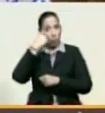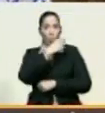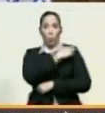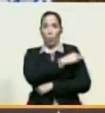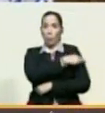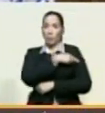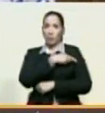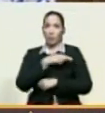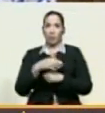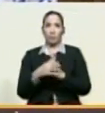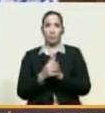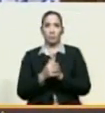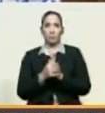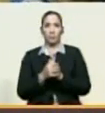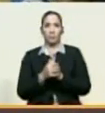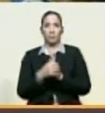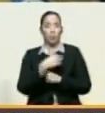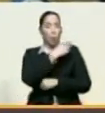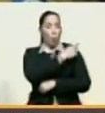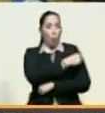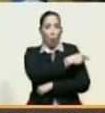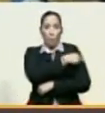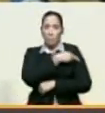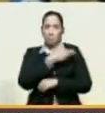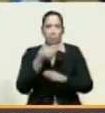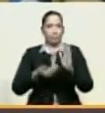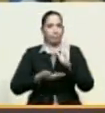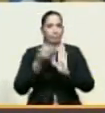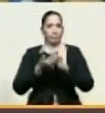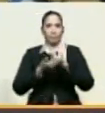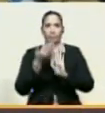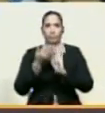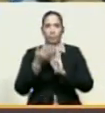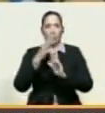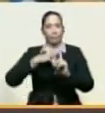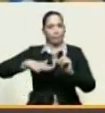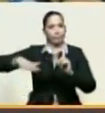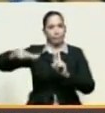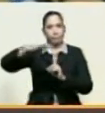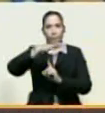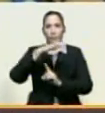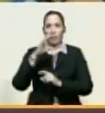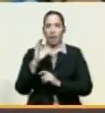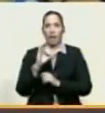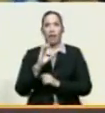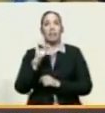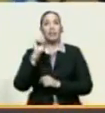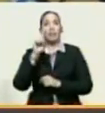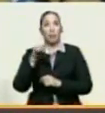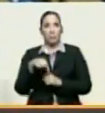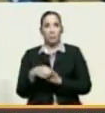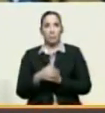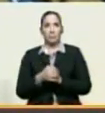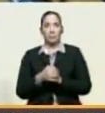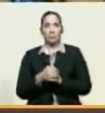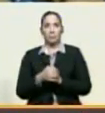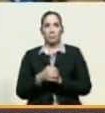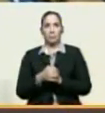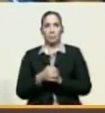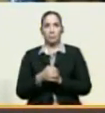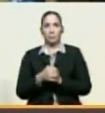1 era un hospital de referencia de todo el área metropolitana. Aquí se le ha hecho